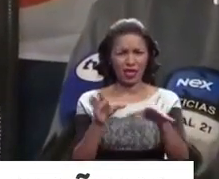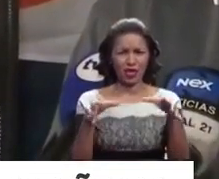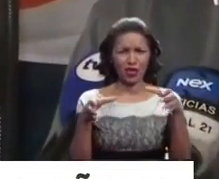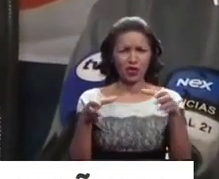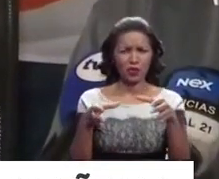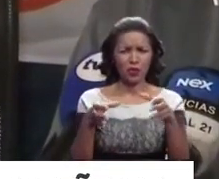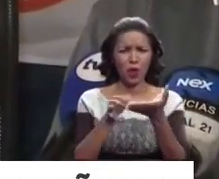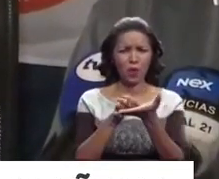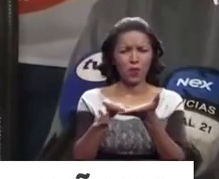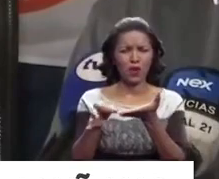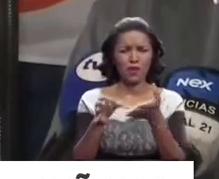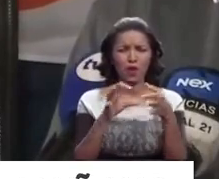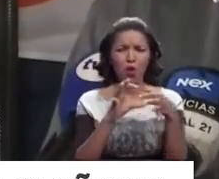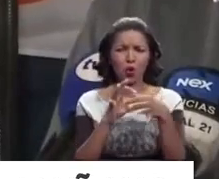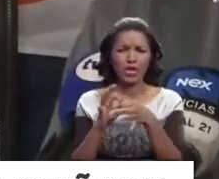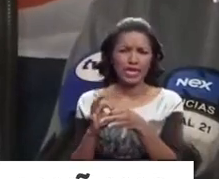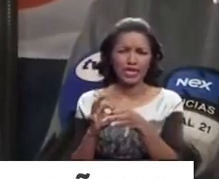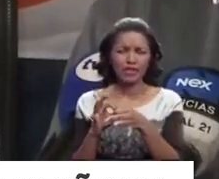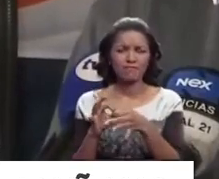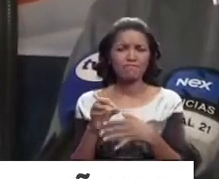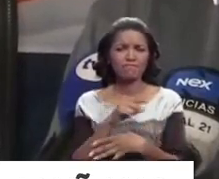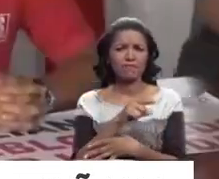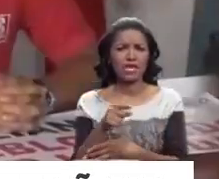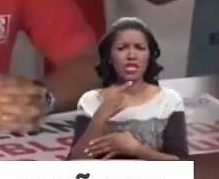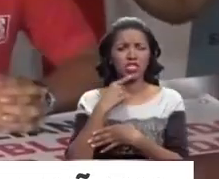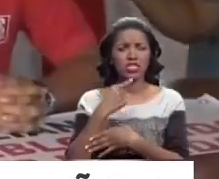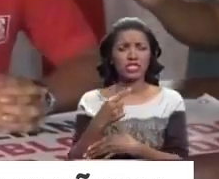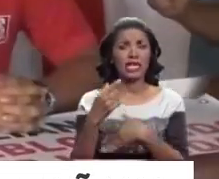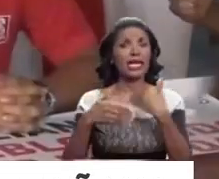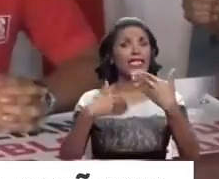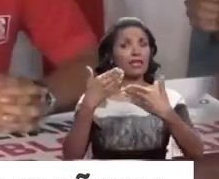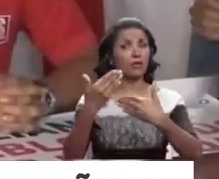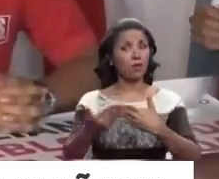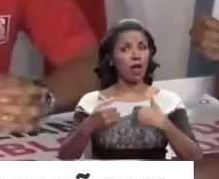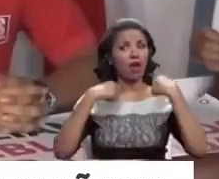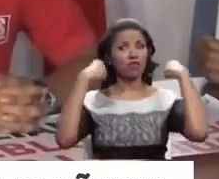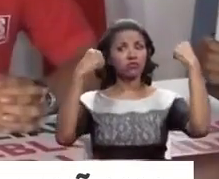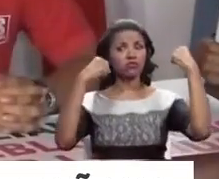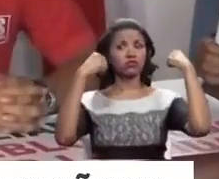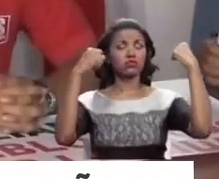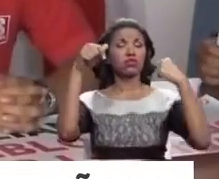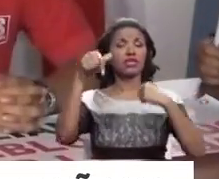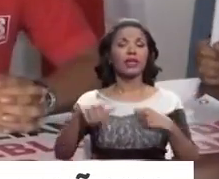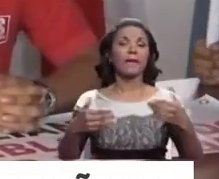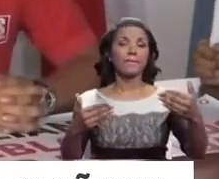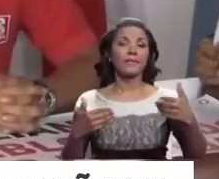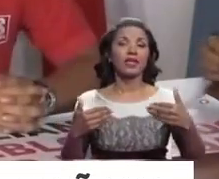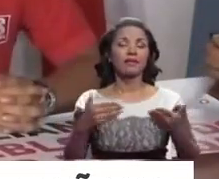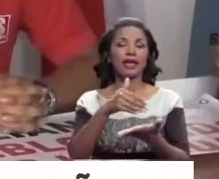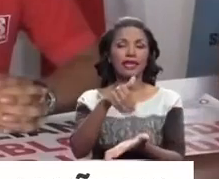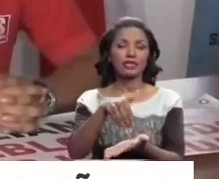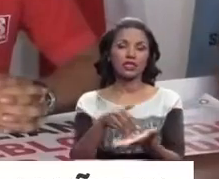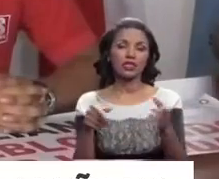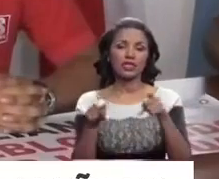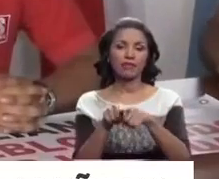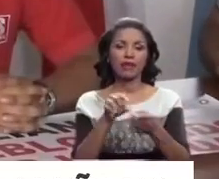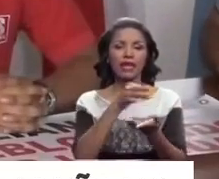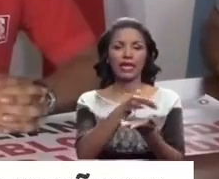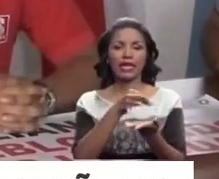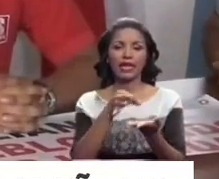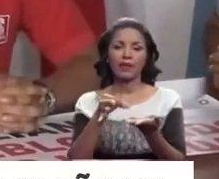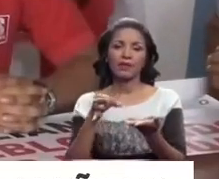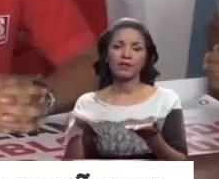Unido por la Vida ha anunciado una serie de manifestaciones, no solo en la ciudad capital, sino también en el